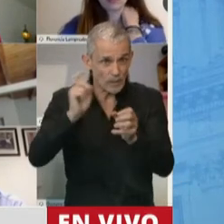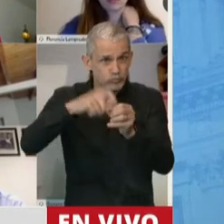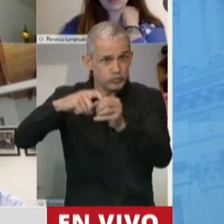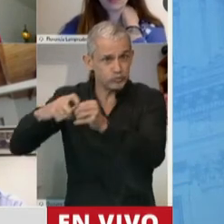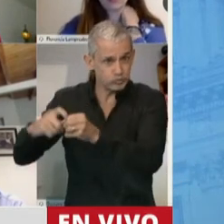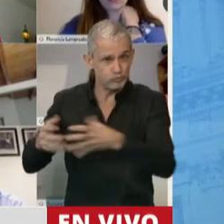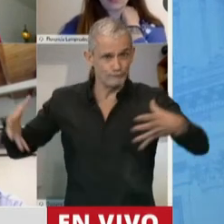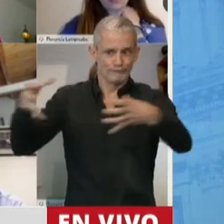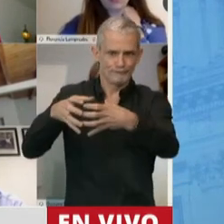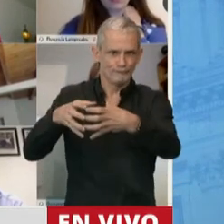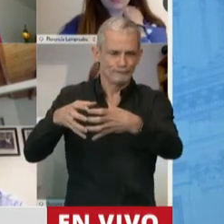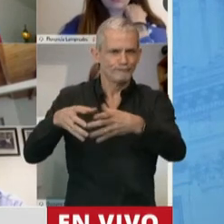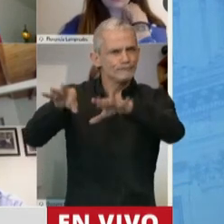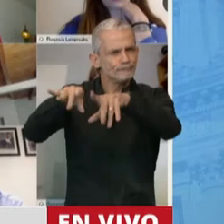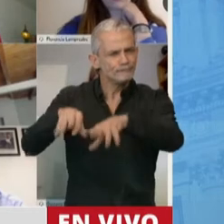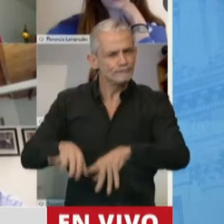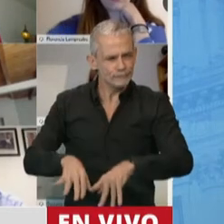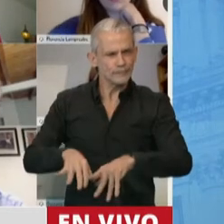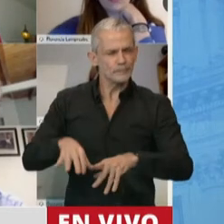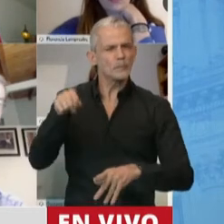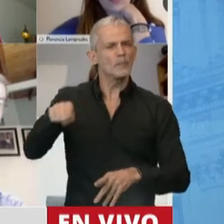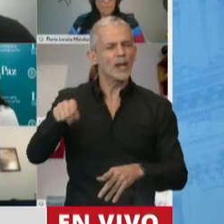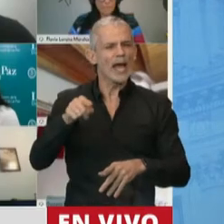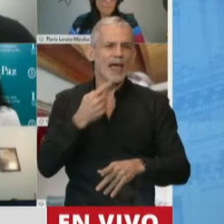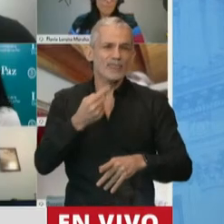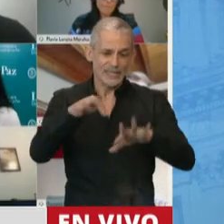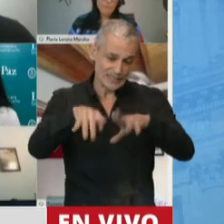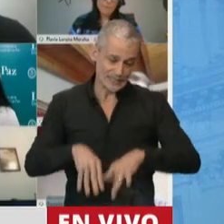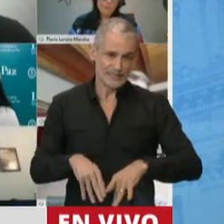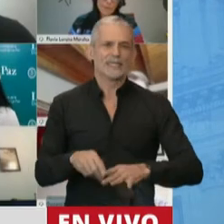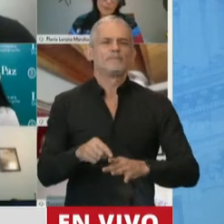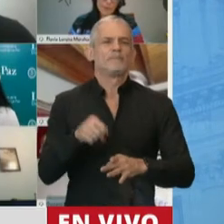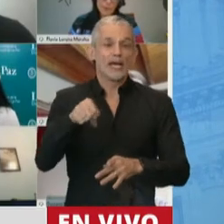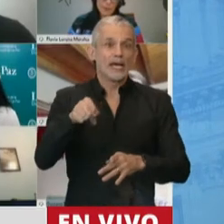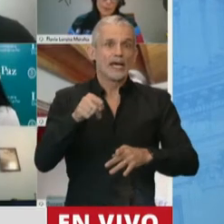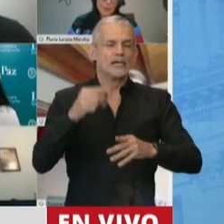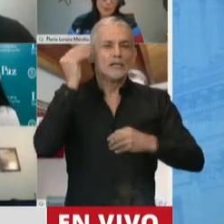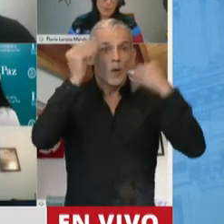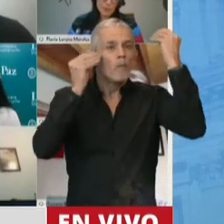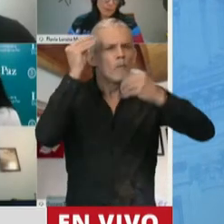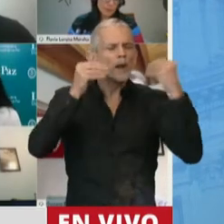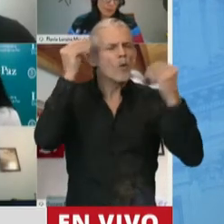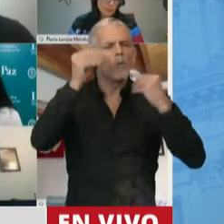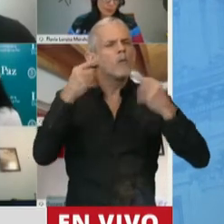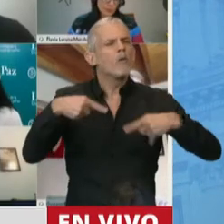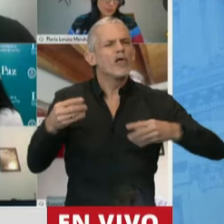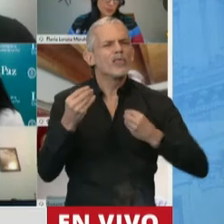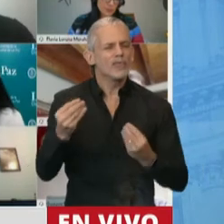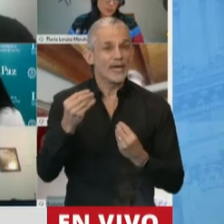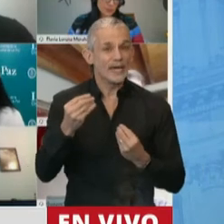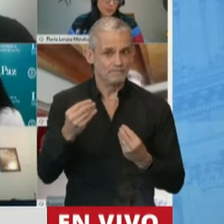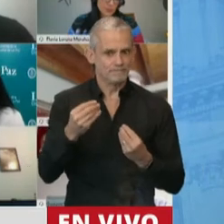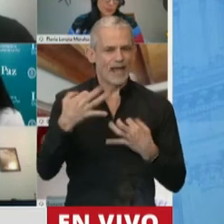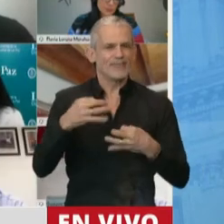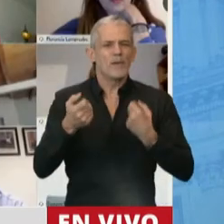donde en un considerando previo planteaban que la preocupación tiene que ser contribuir